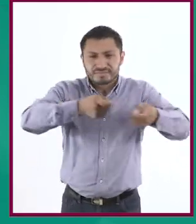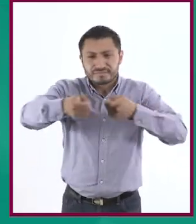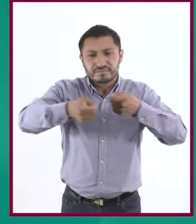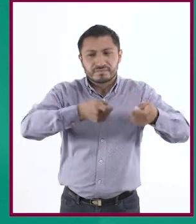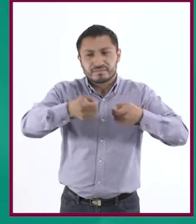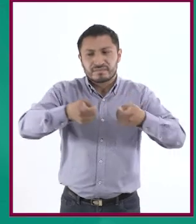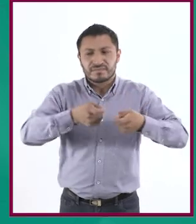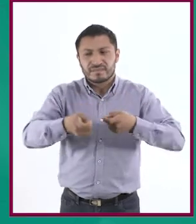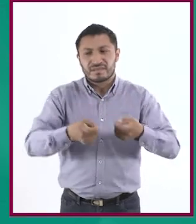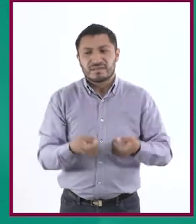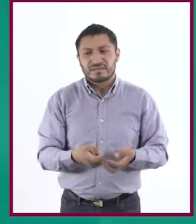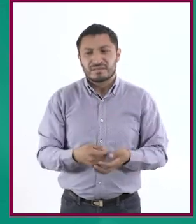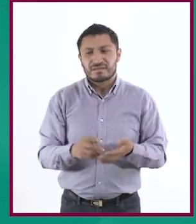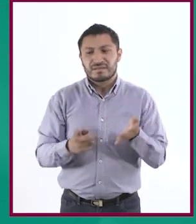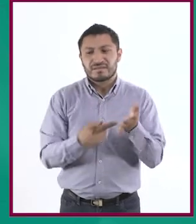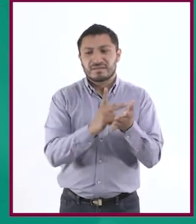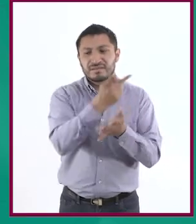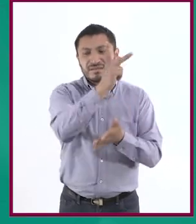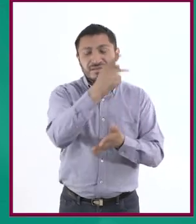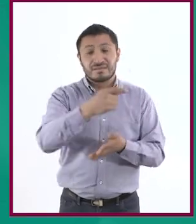manipular el maíz